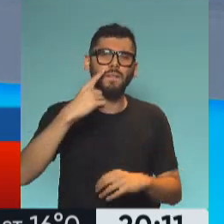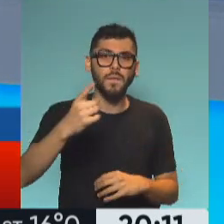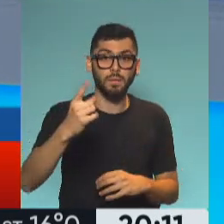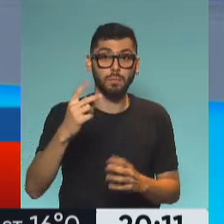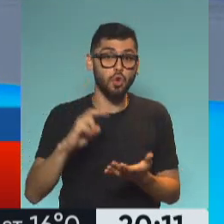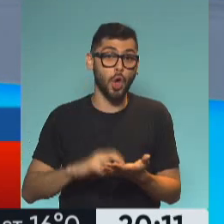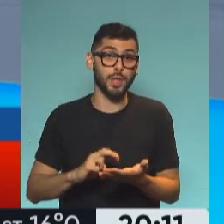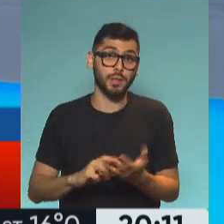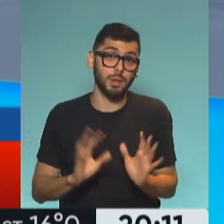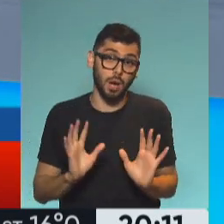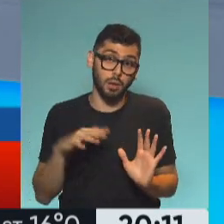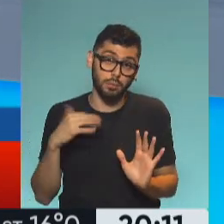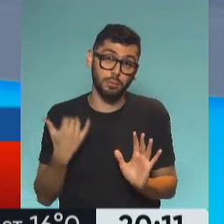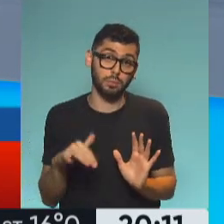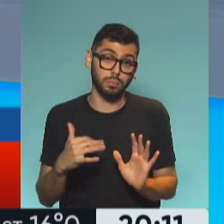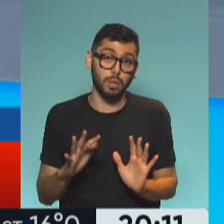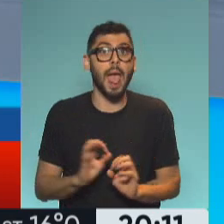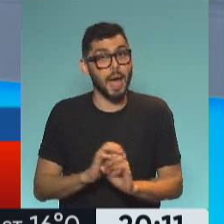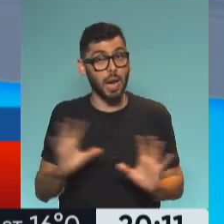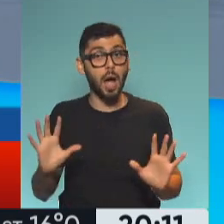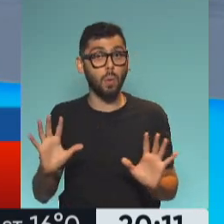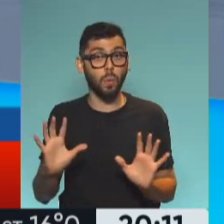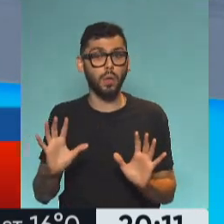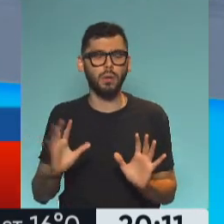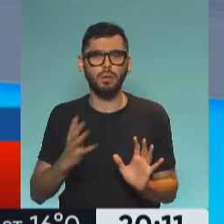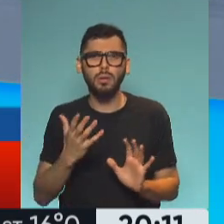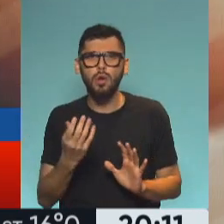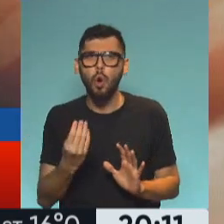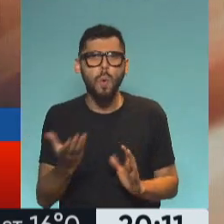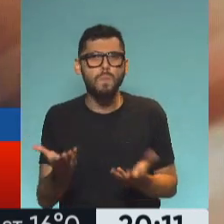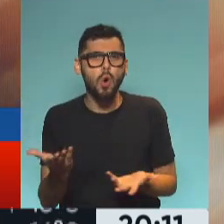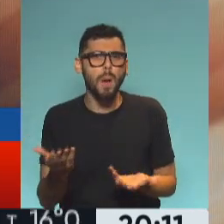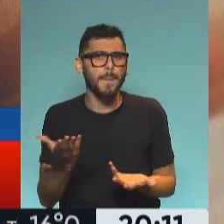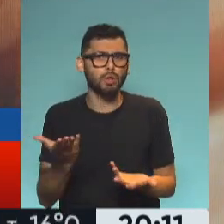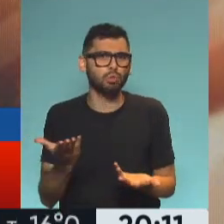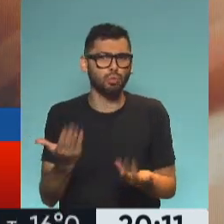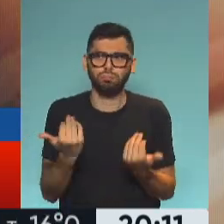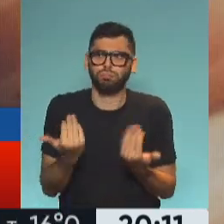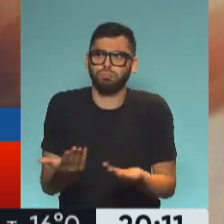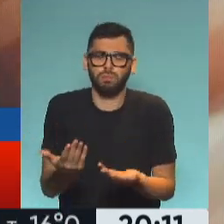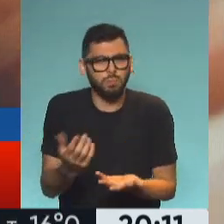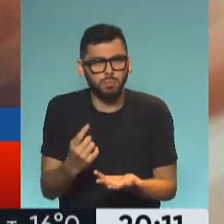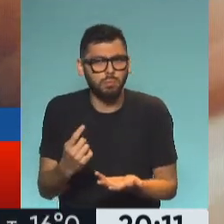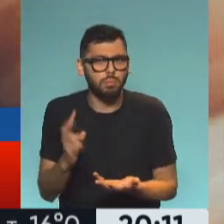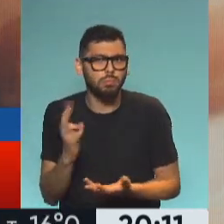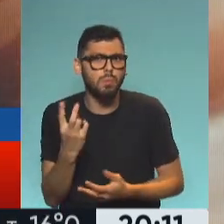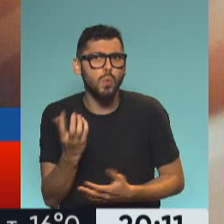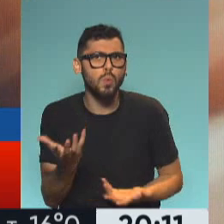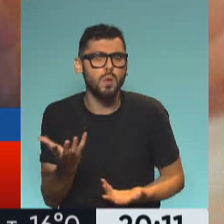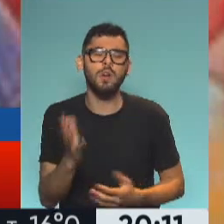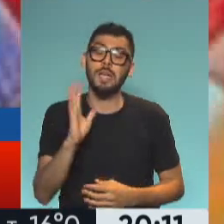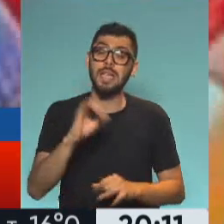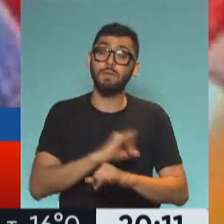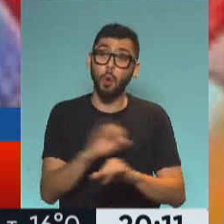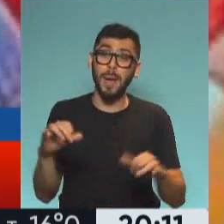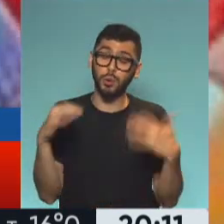una noticia que fuerte que es grave y por qué se da esta situación y qué pasó con esta candidata es terrible esta información que a